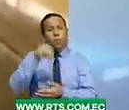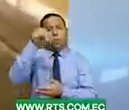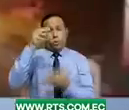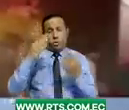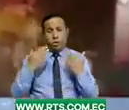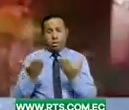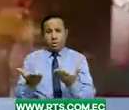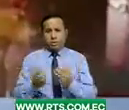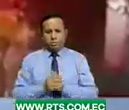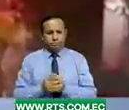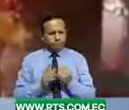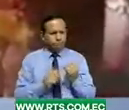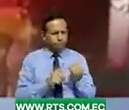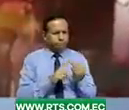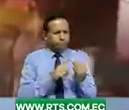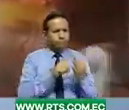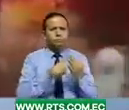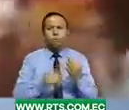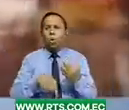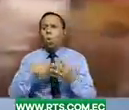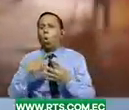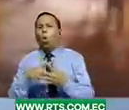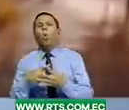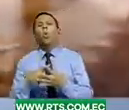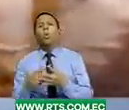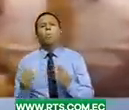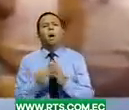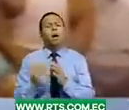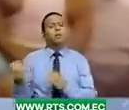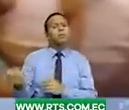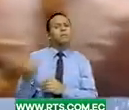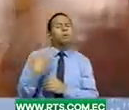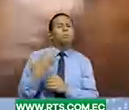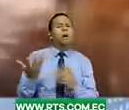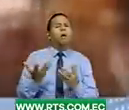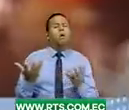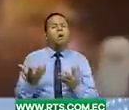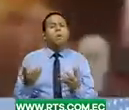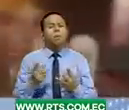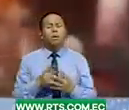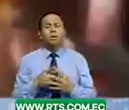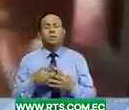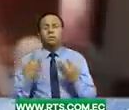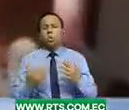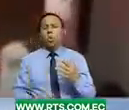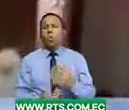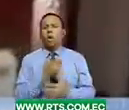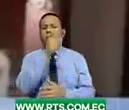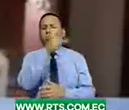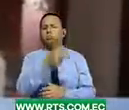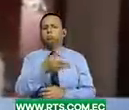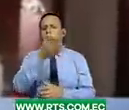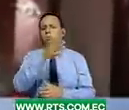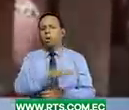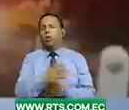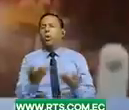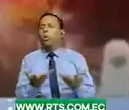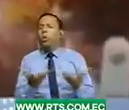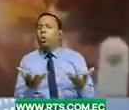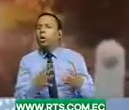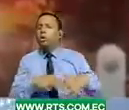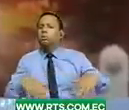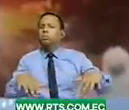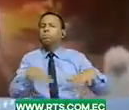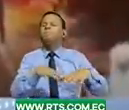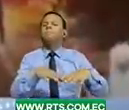ciudad. No pasó mucho tiempo y otro reporte señalaba la existencia de un nuevo crimen, esta vez en